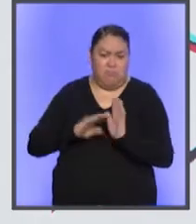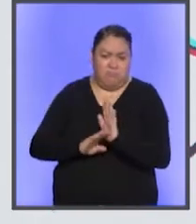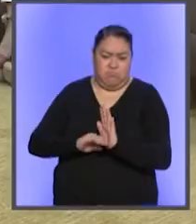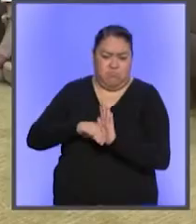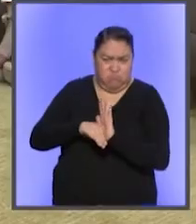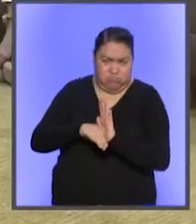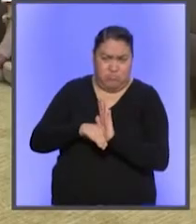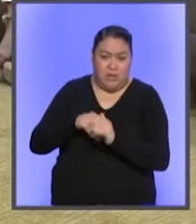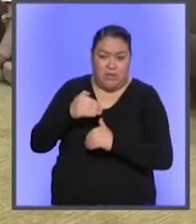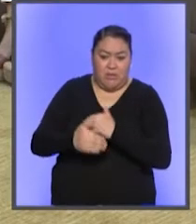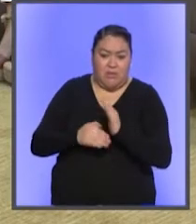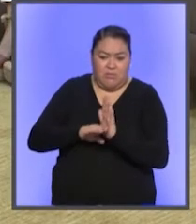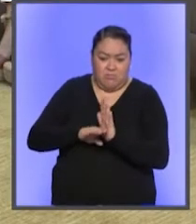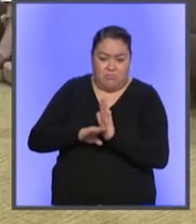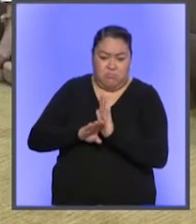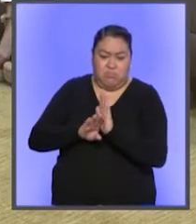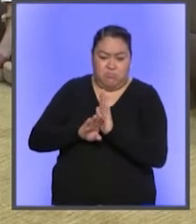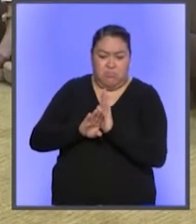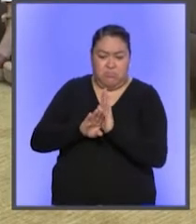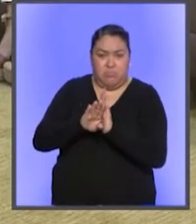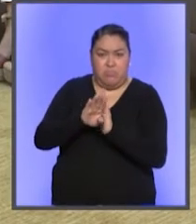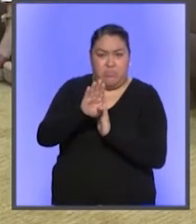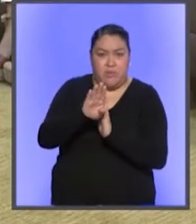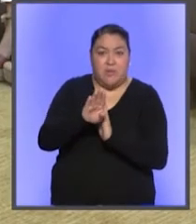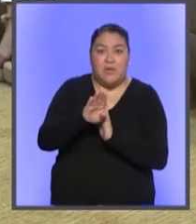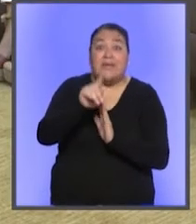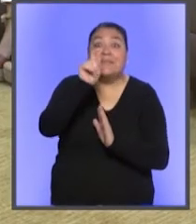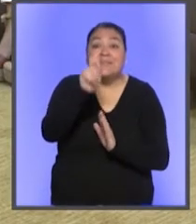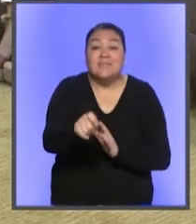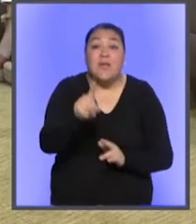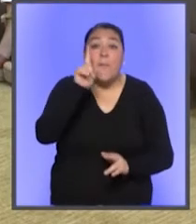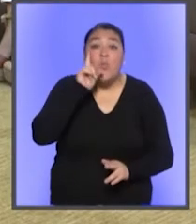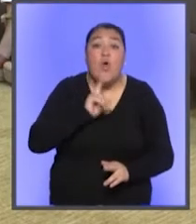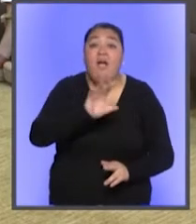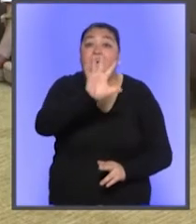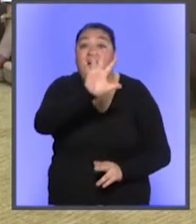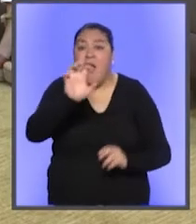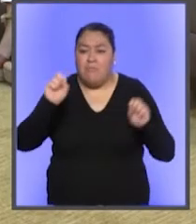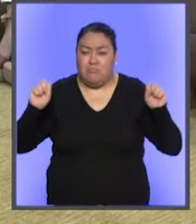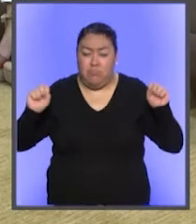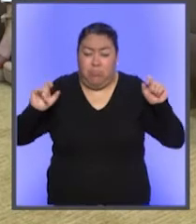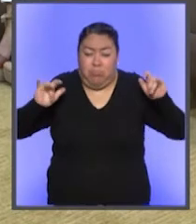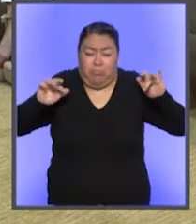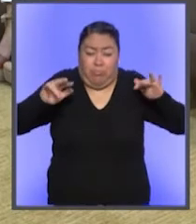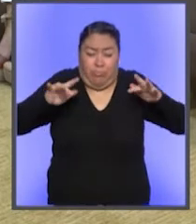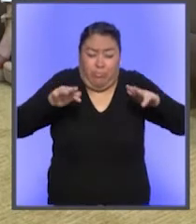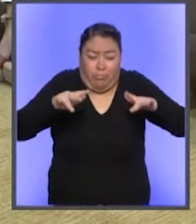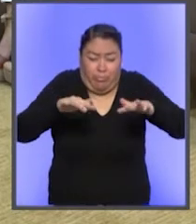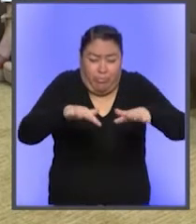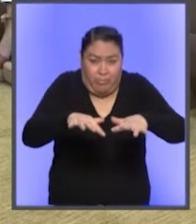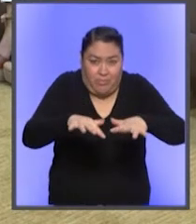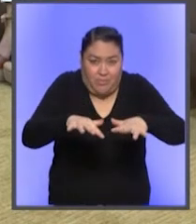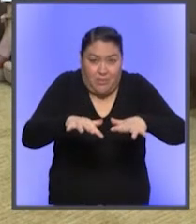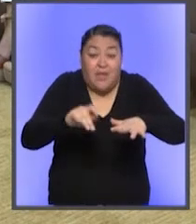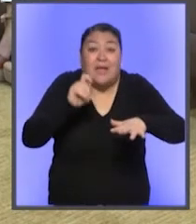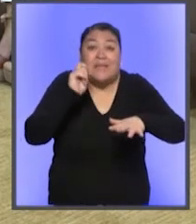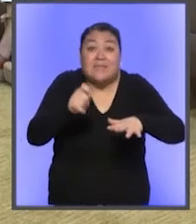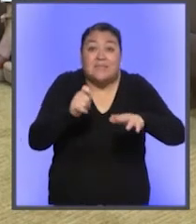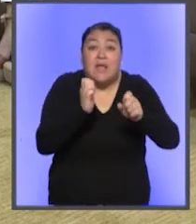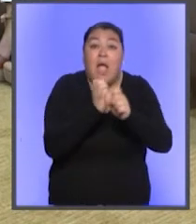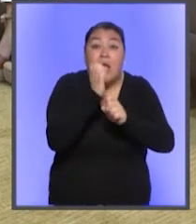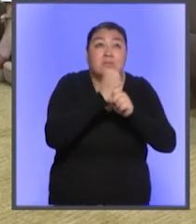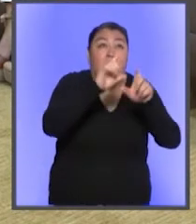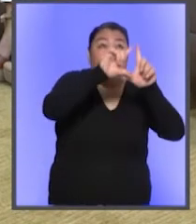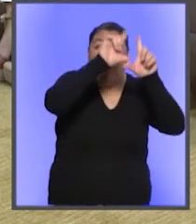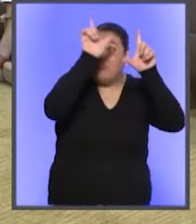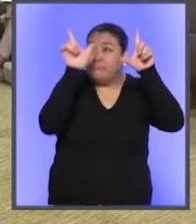hemos avanzado el hecho de estar aquí el hecho de haber reunido 500 mujeres el hecho de haber traído mujeres